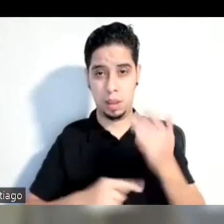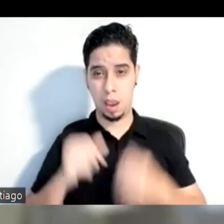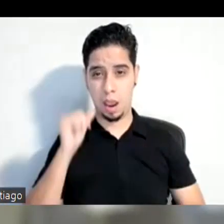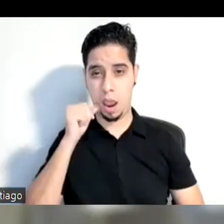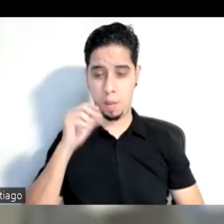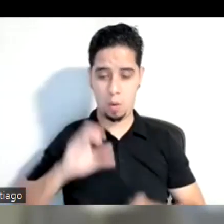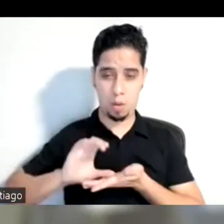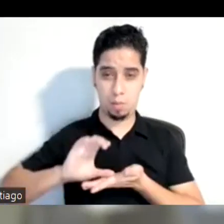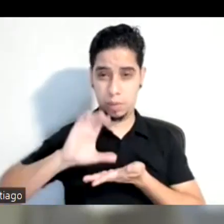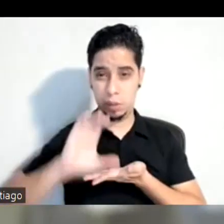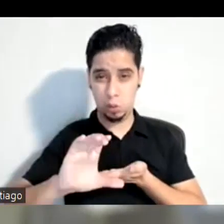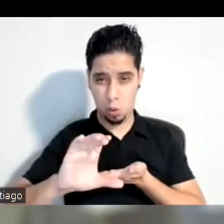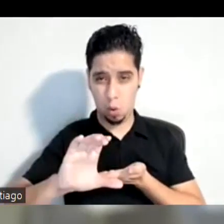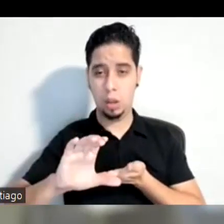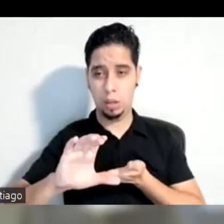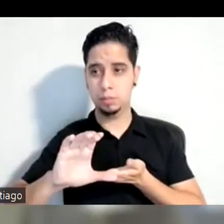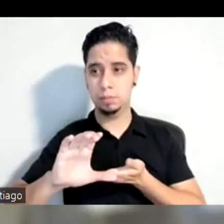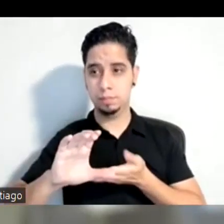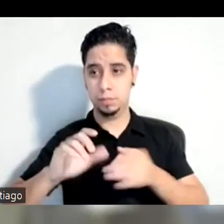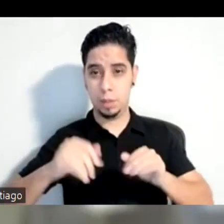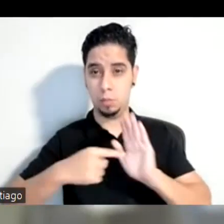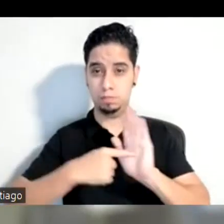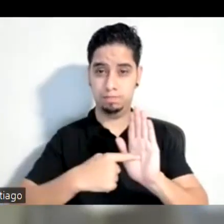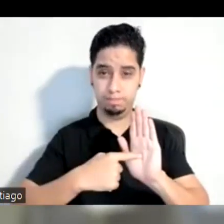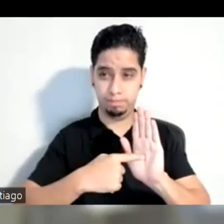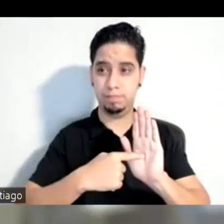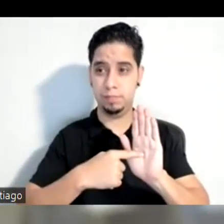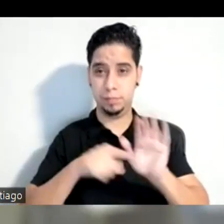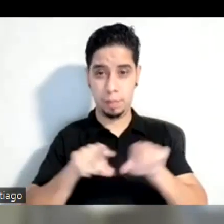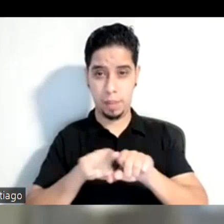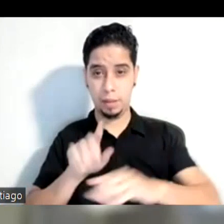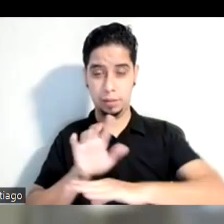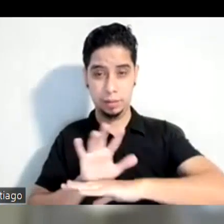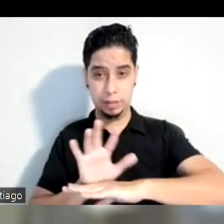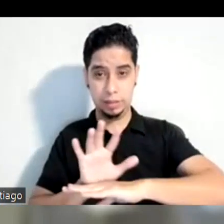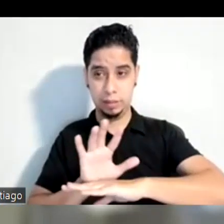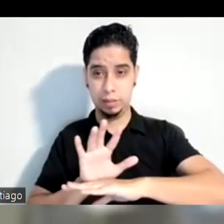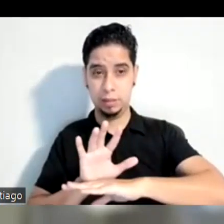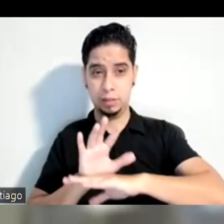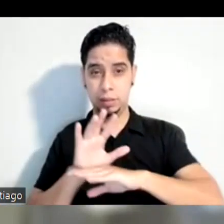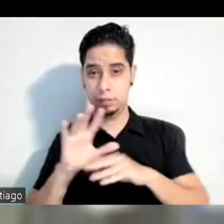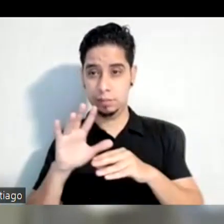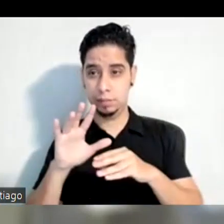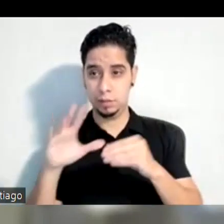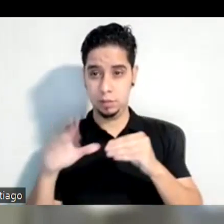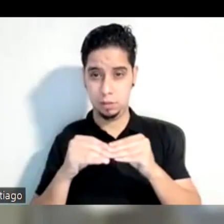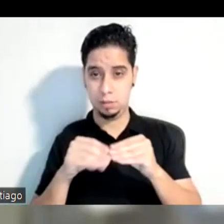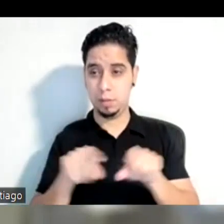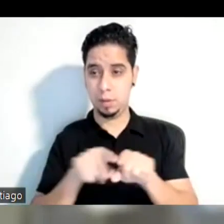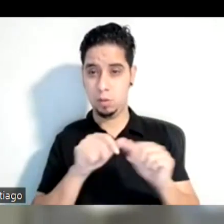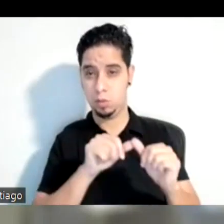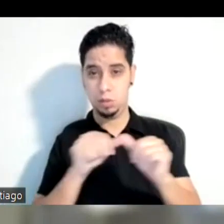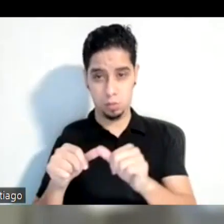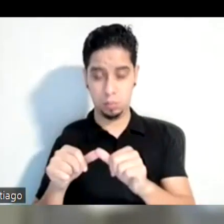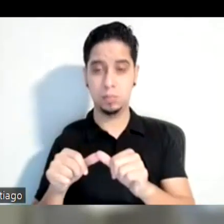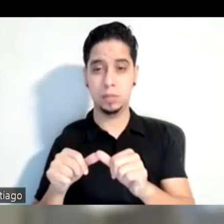puso, se pudo presentar en las salas regulares de cine. Y además de que ha estado y todavía sigue estando en el